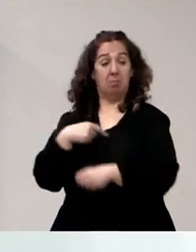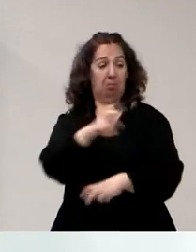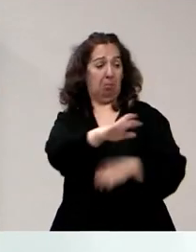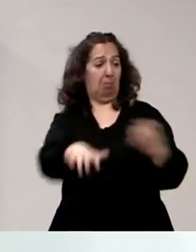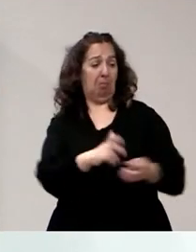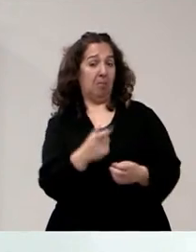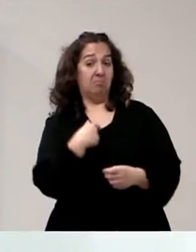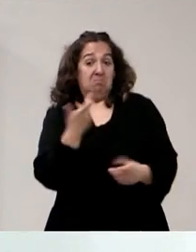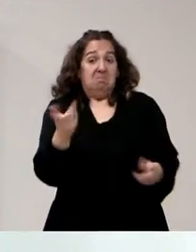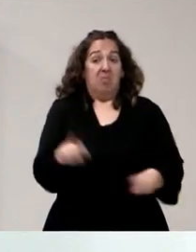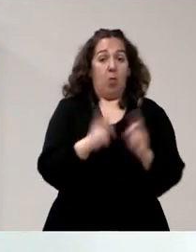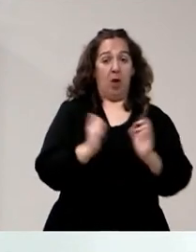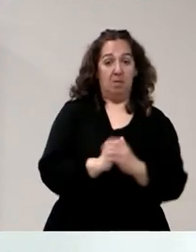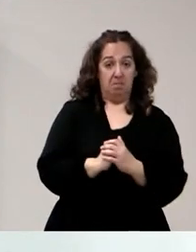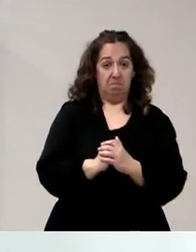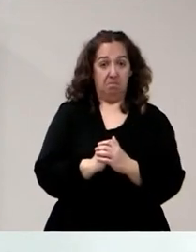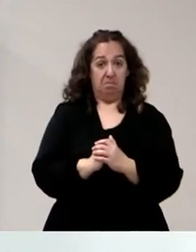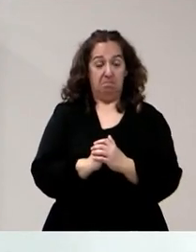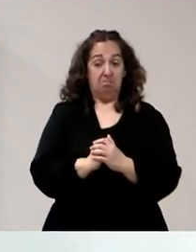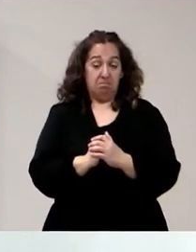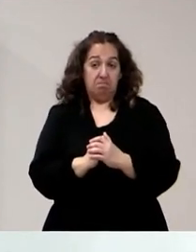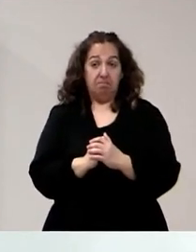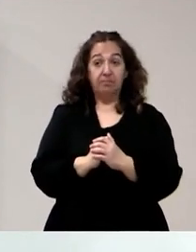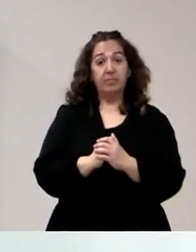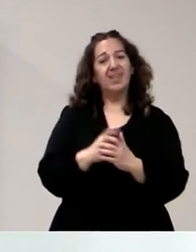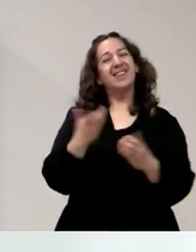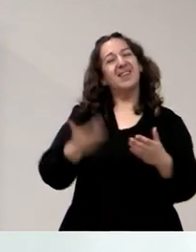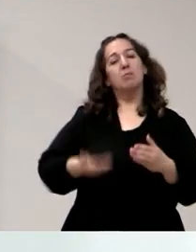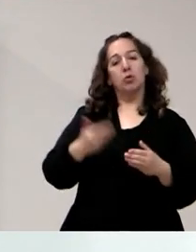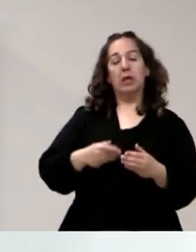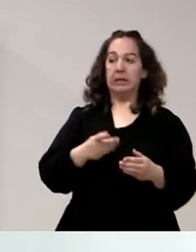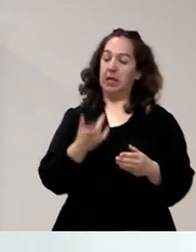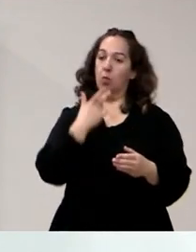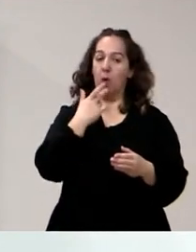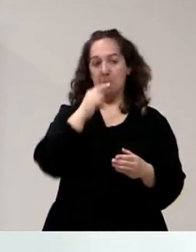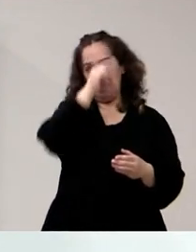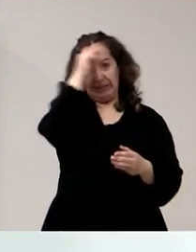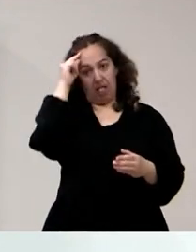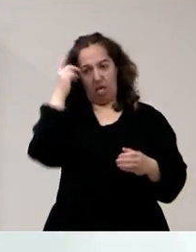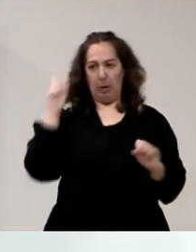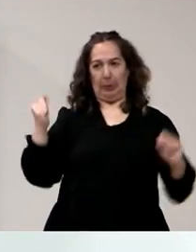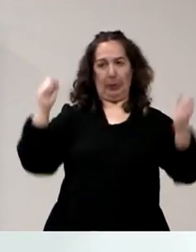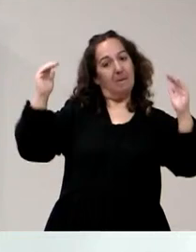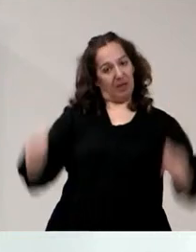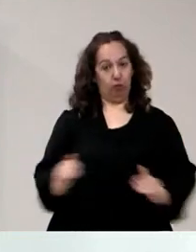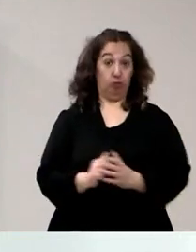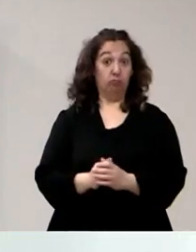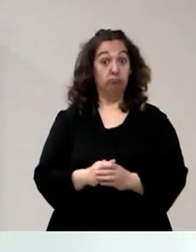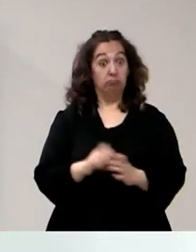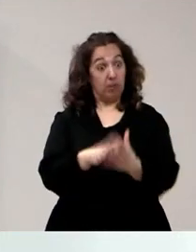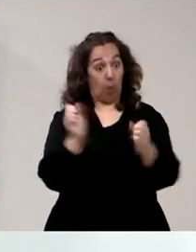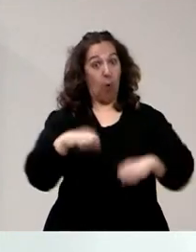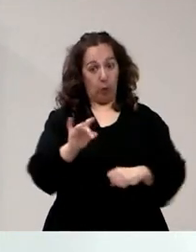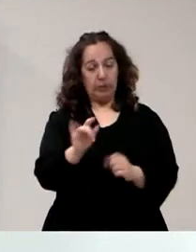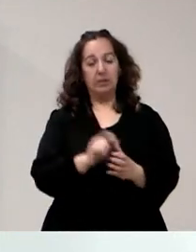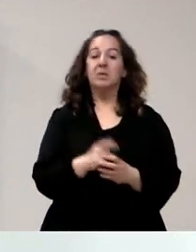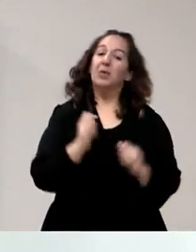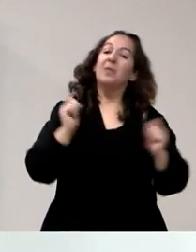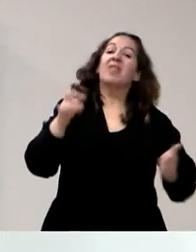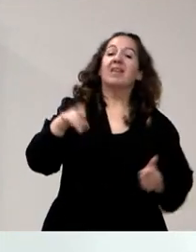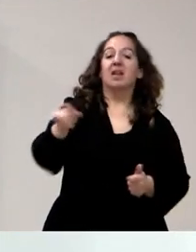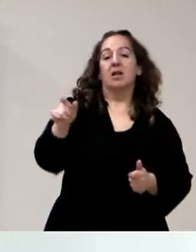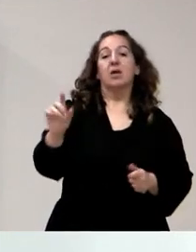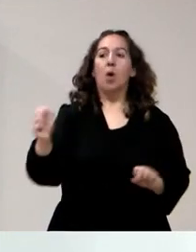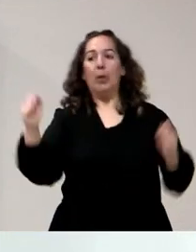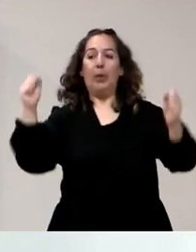a nadie le importaba no Entonces yo creo que es importante rebajar el tono estoy Completamente de acuerdo pero tiene que tiene que empezar quien lo